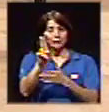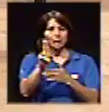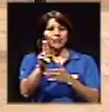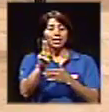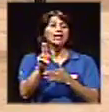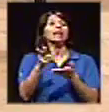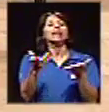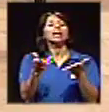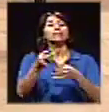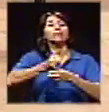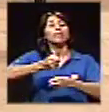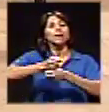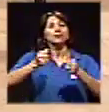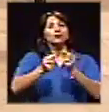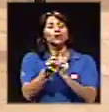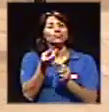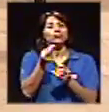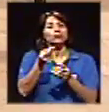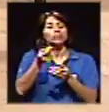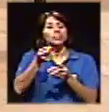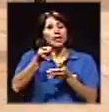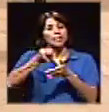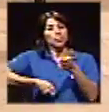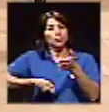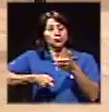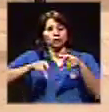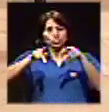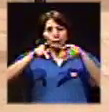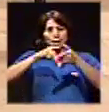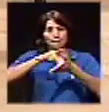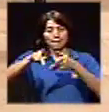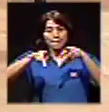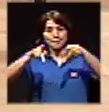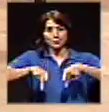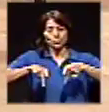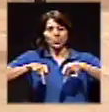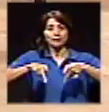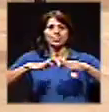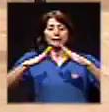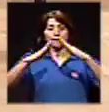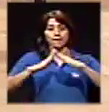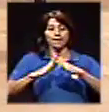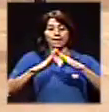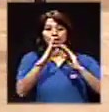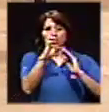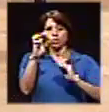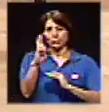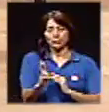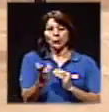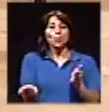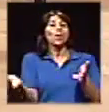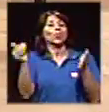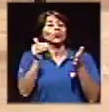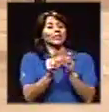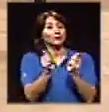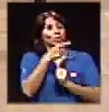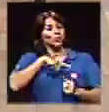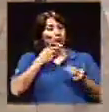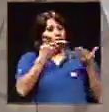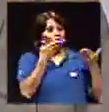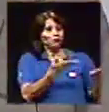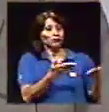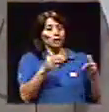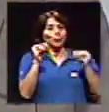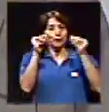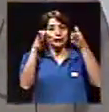tributan los habitantes de este país. Y tenemos de nuevo el placer de tener con nosotros al profesor